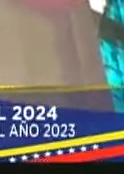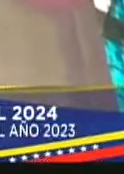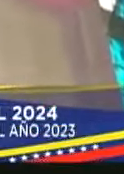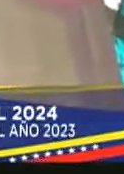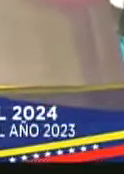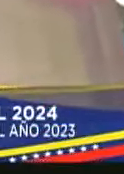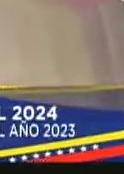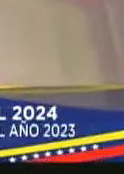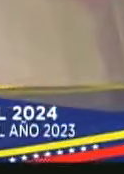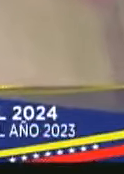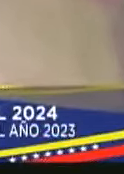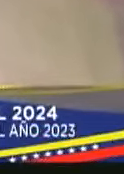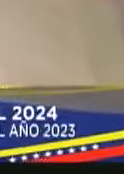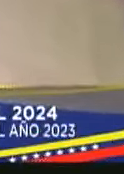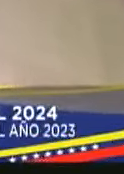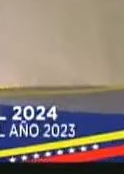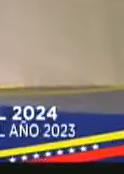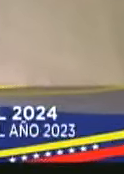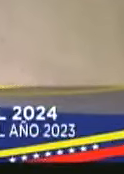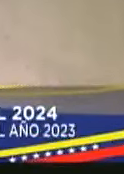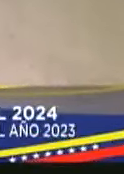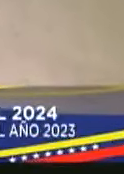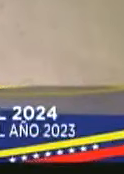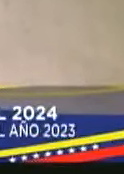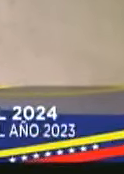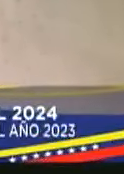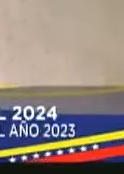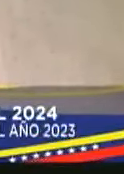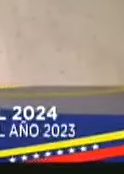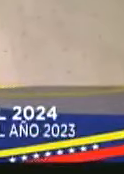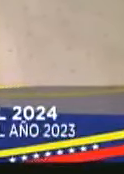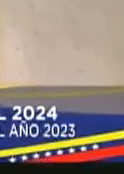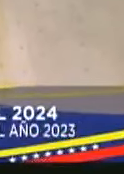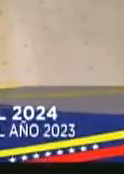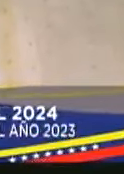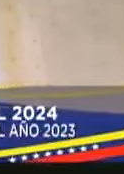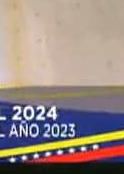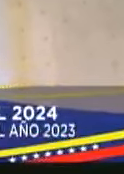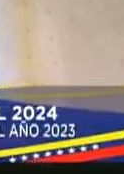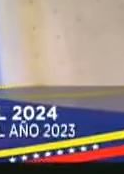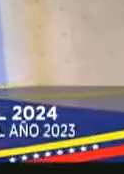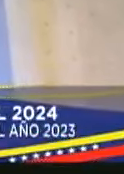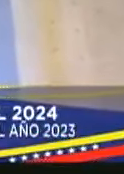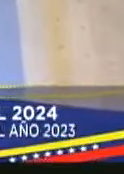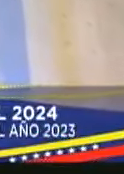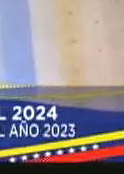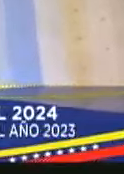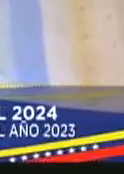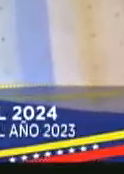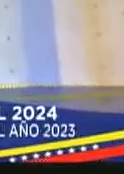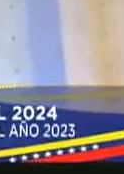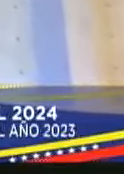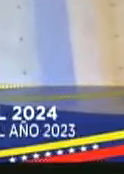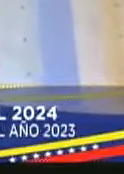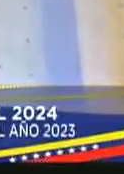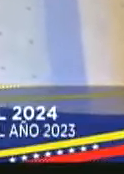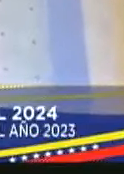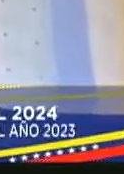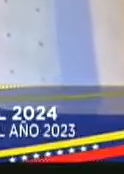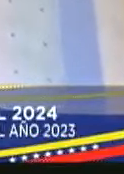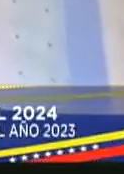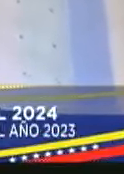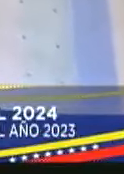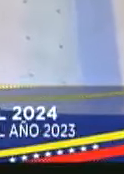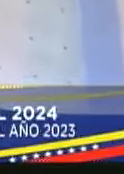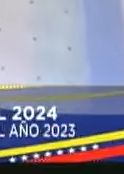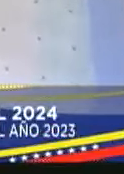de hoy, pues, se realiza, reiteramos la información, la sesión solemne de apertura de actividades judiciales correspondientes